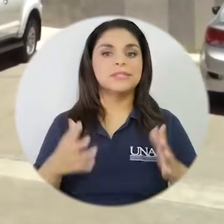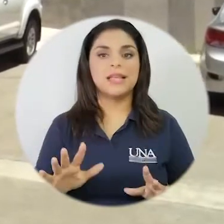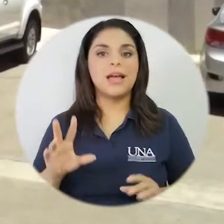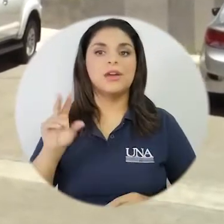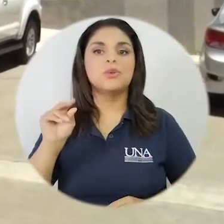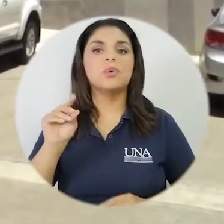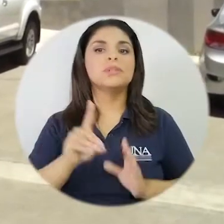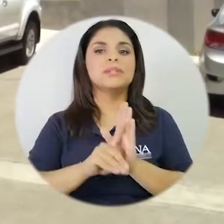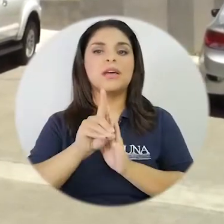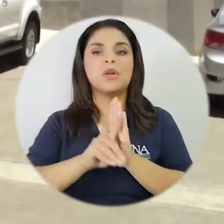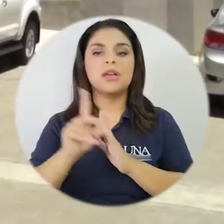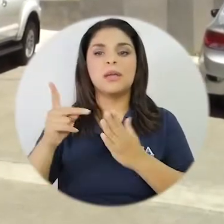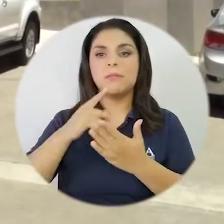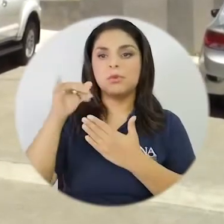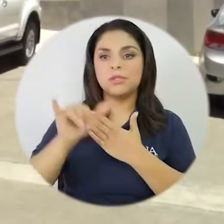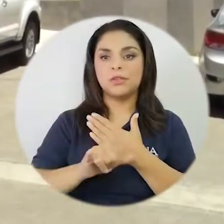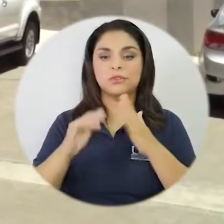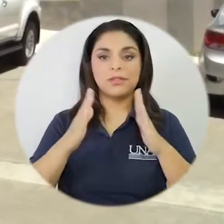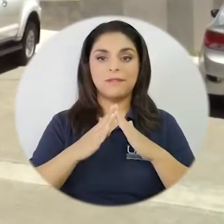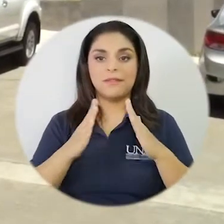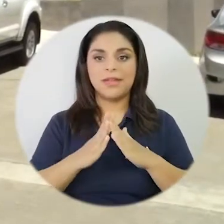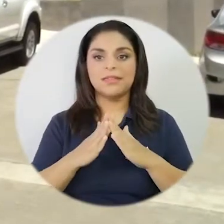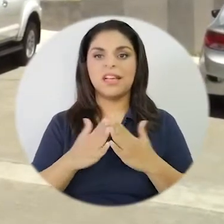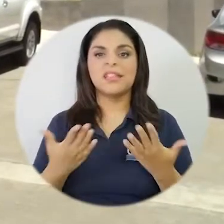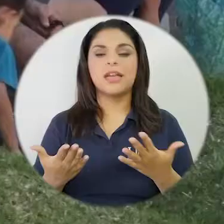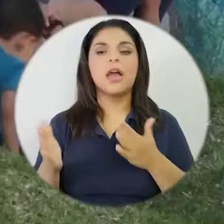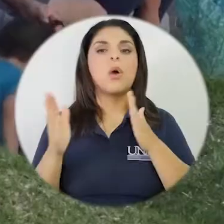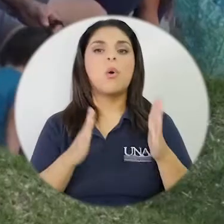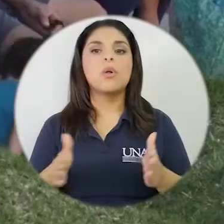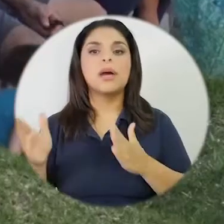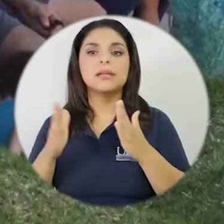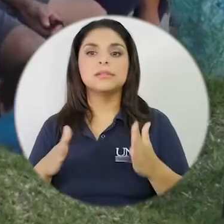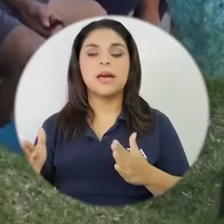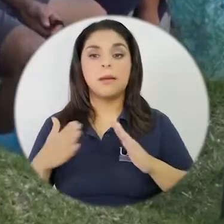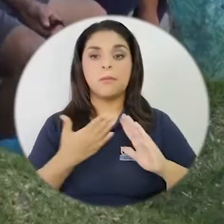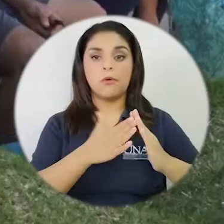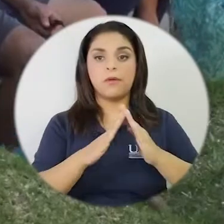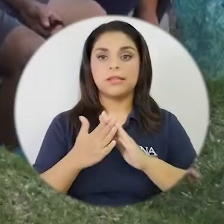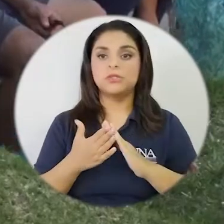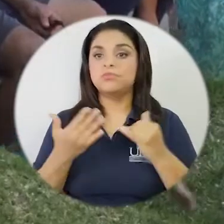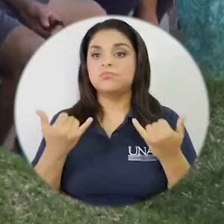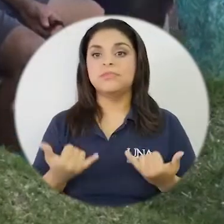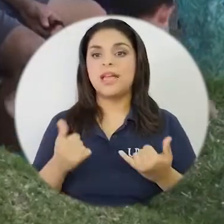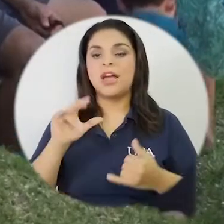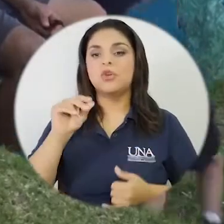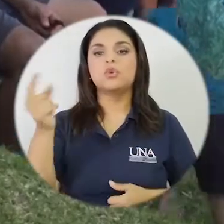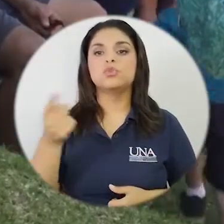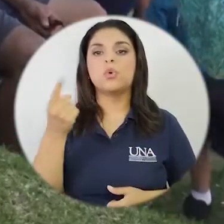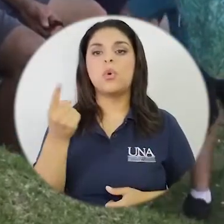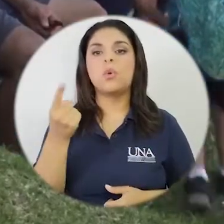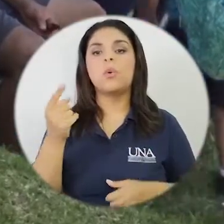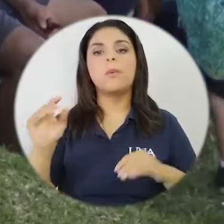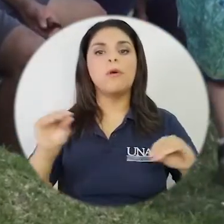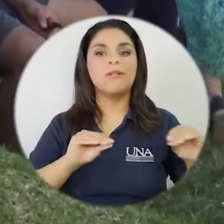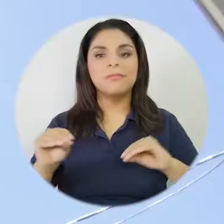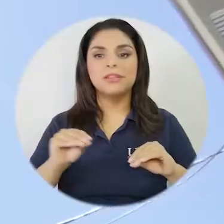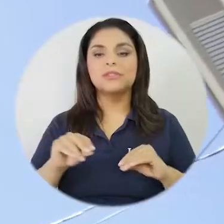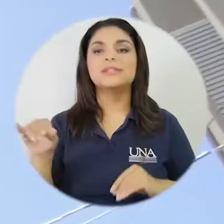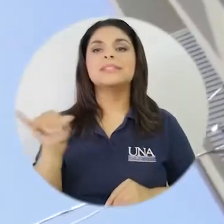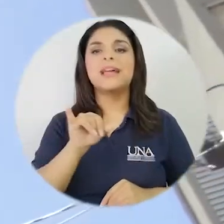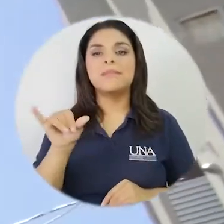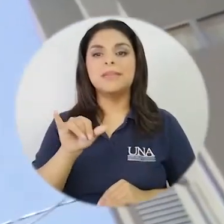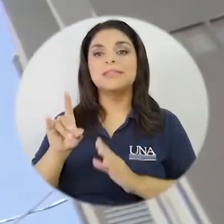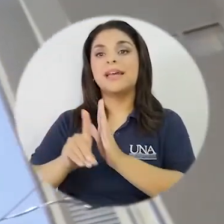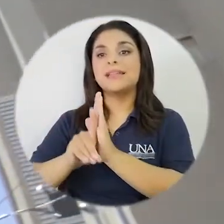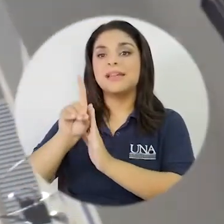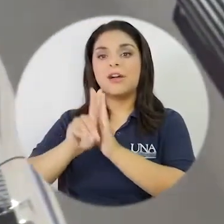desarrollo ya no está, o el desarrollar proyectos de vivienda, llegar y organizar a la población, ya no está en manos de movimientos, sino está en